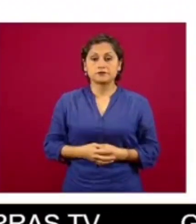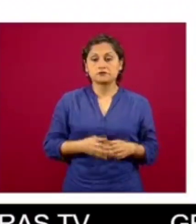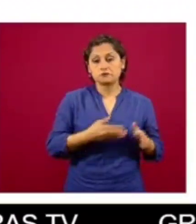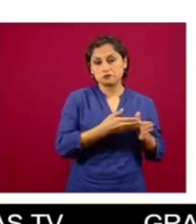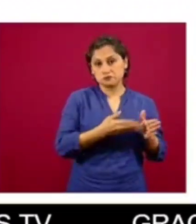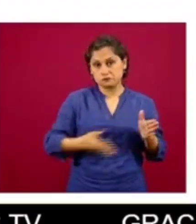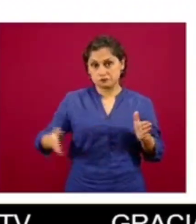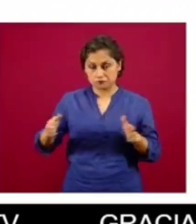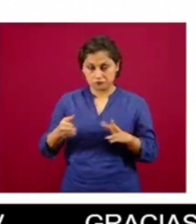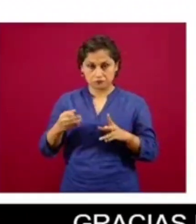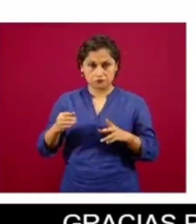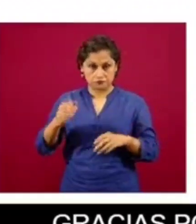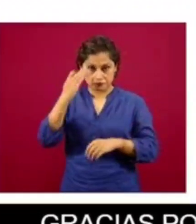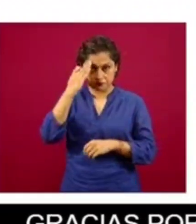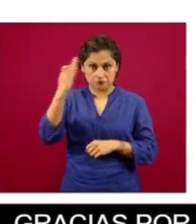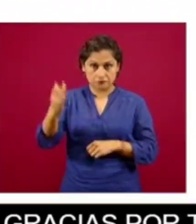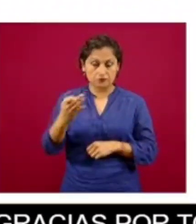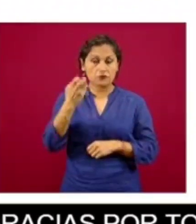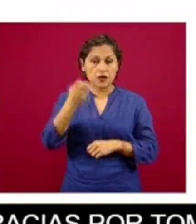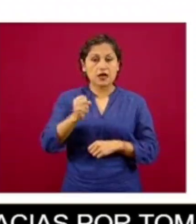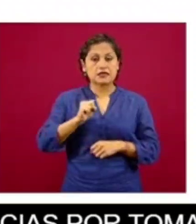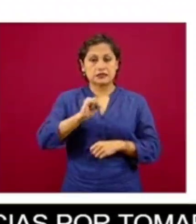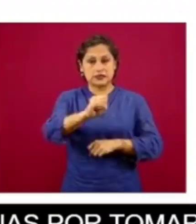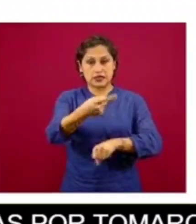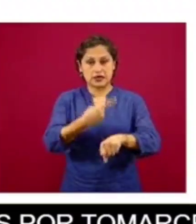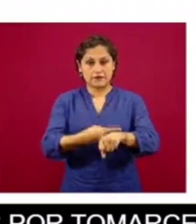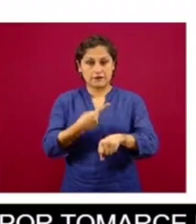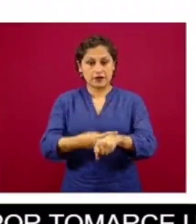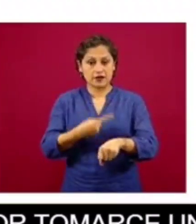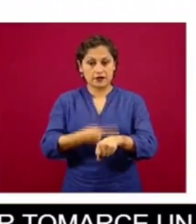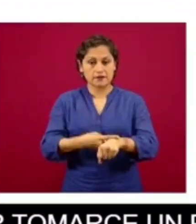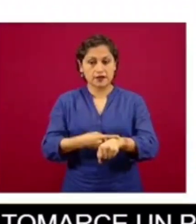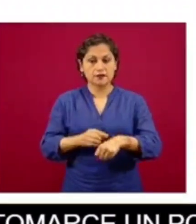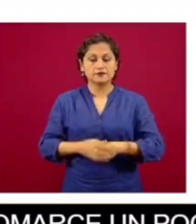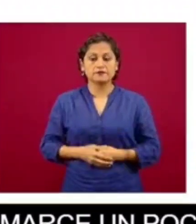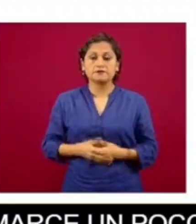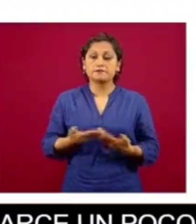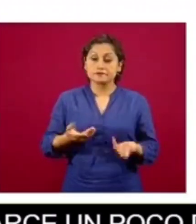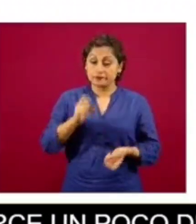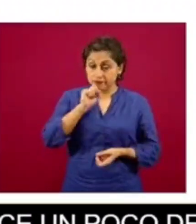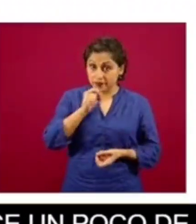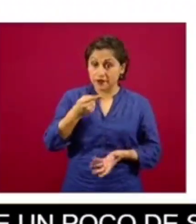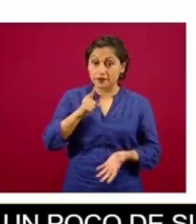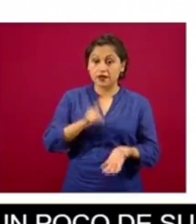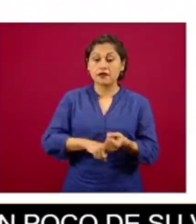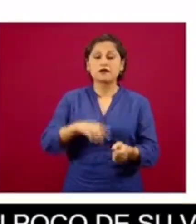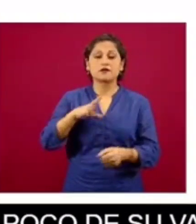grupo de personas que han sido confirmadas a la enfermedad se encuentran también las lamentables